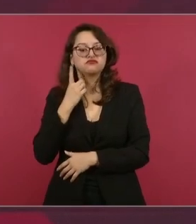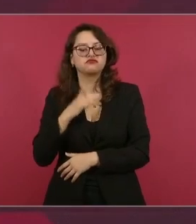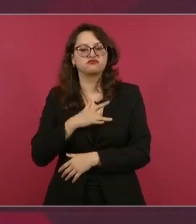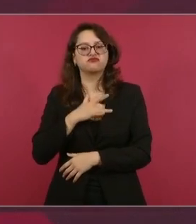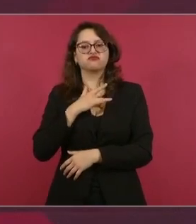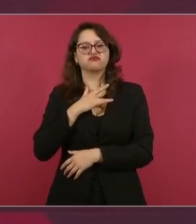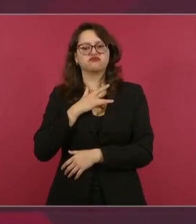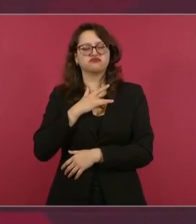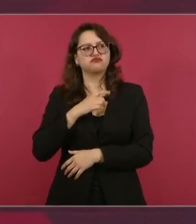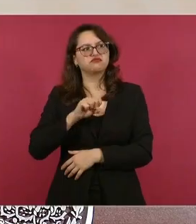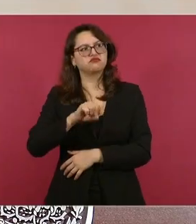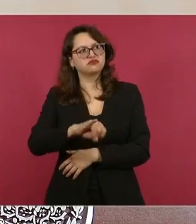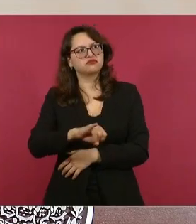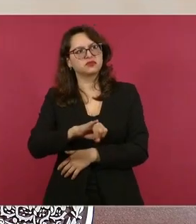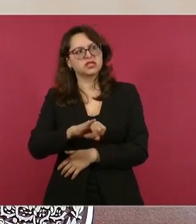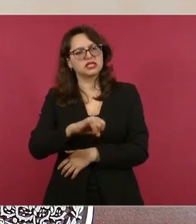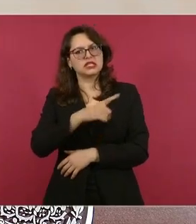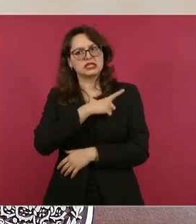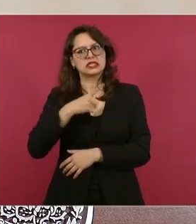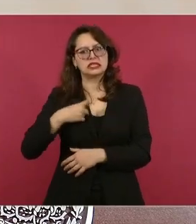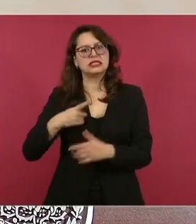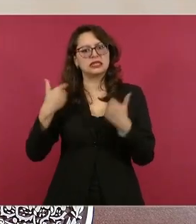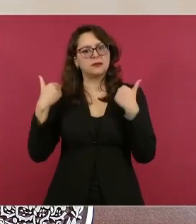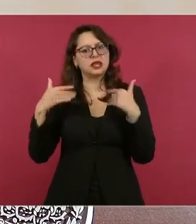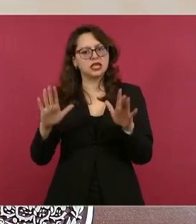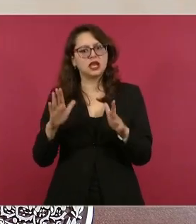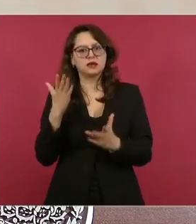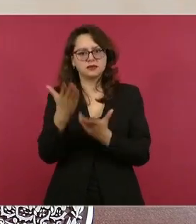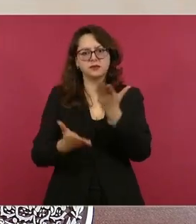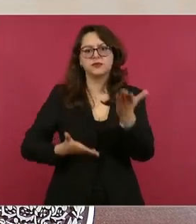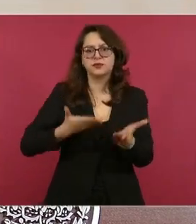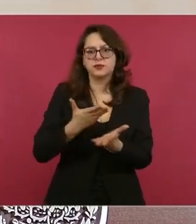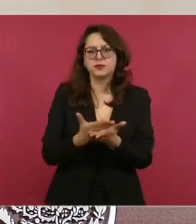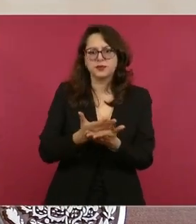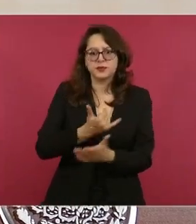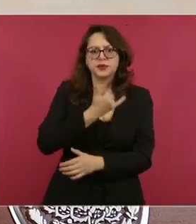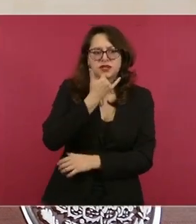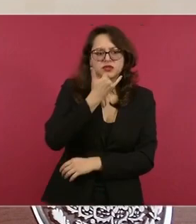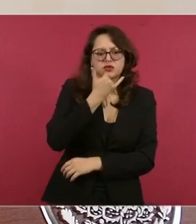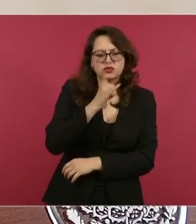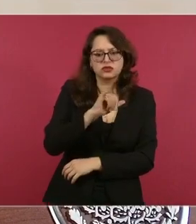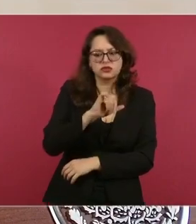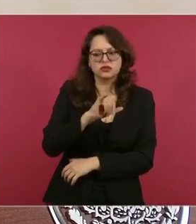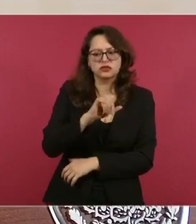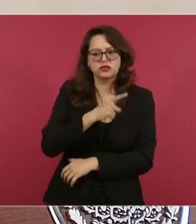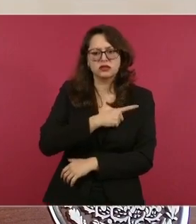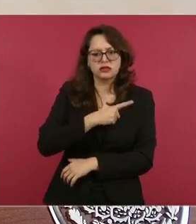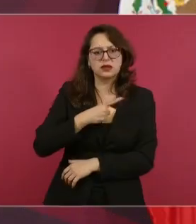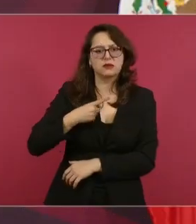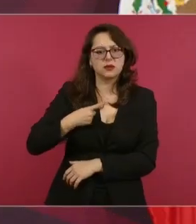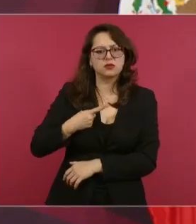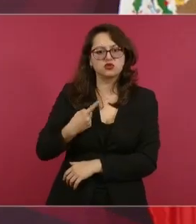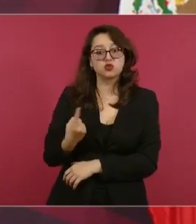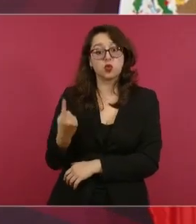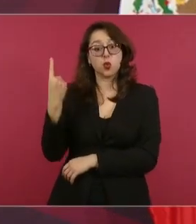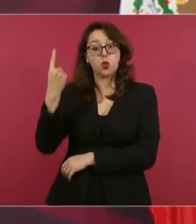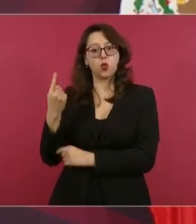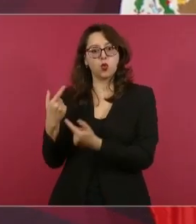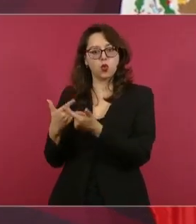expresó que ellos estaban en condiciones de acuerdo en que se llevara a